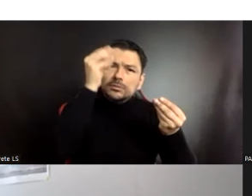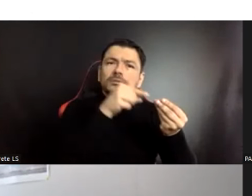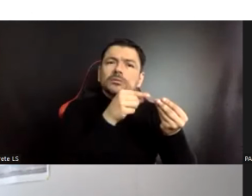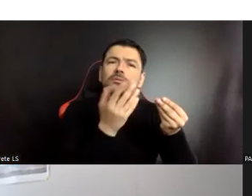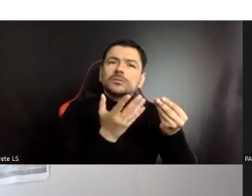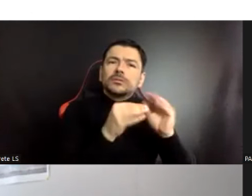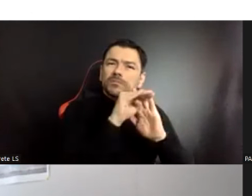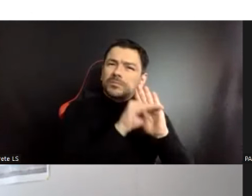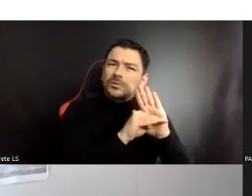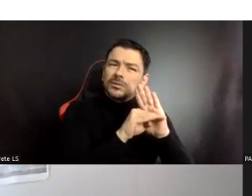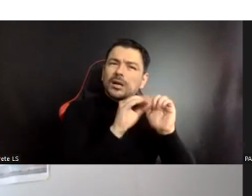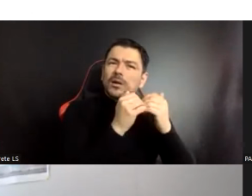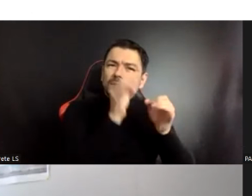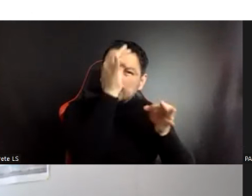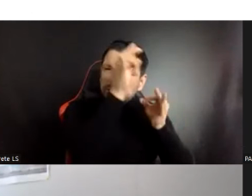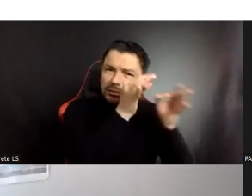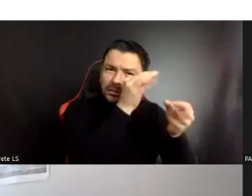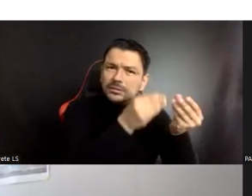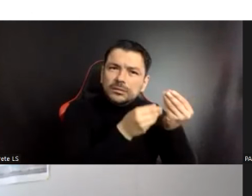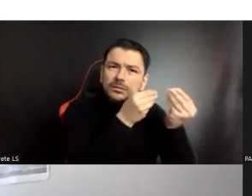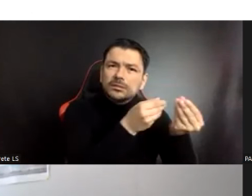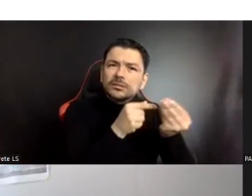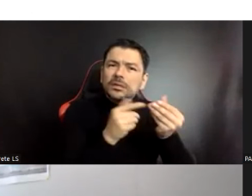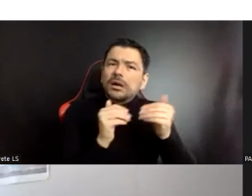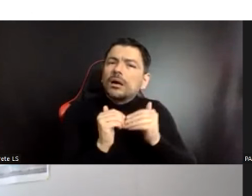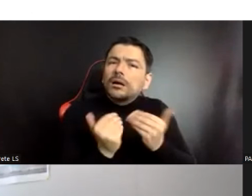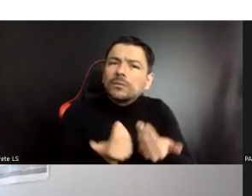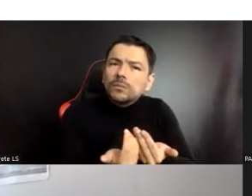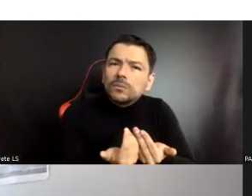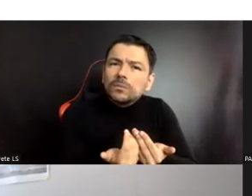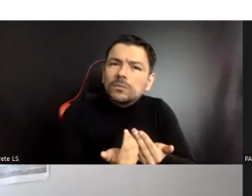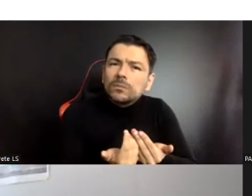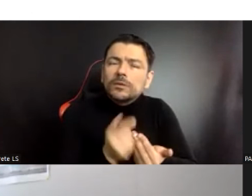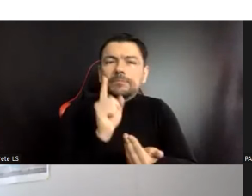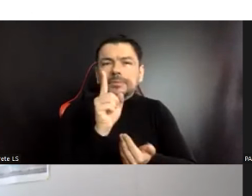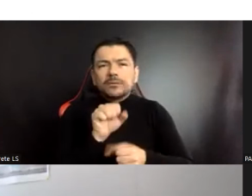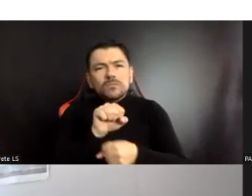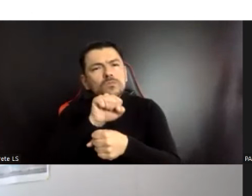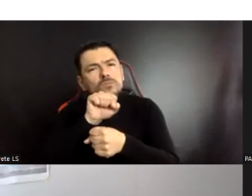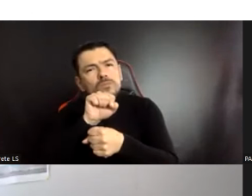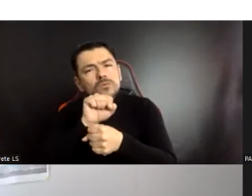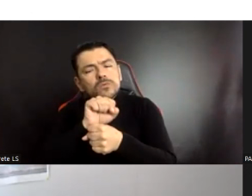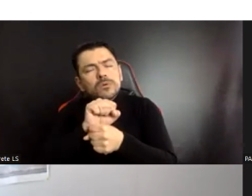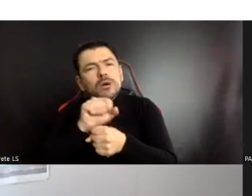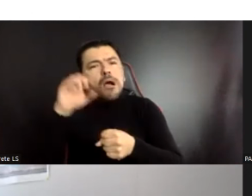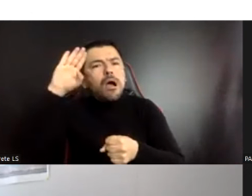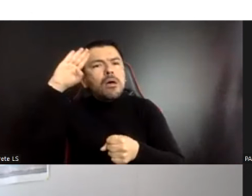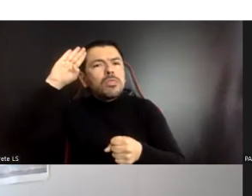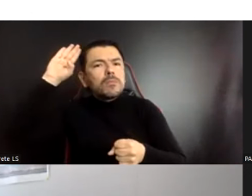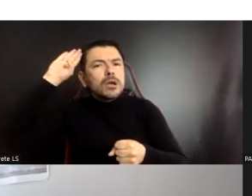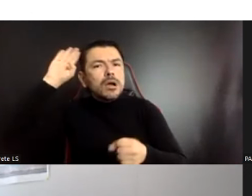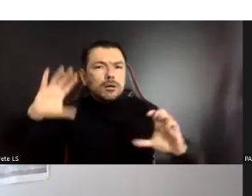um, sería el trabajar academia to support countries con la with parte de la development academia incentives. para ayudarle a So los this países en is desarrollo para